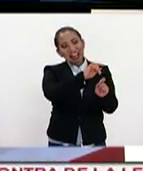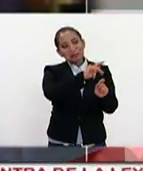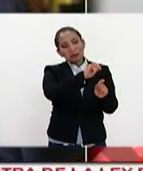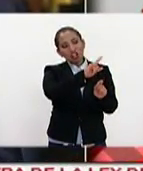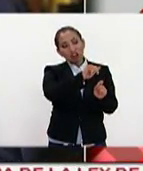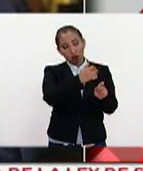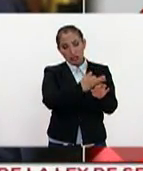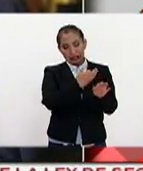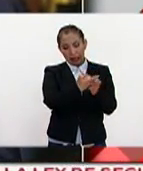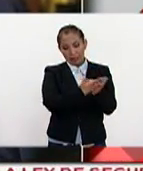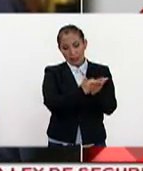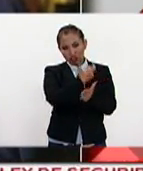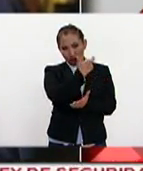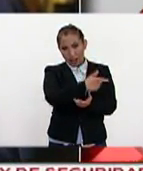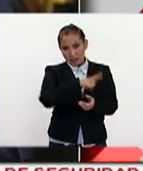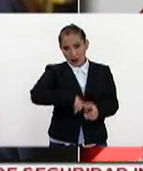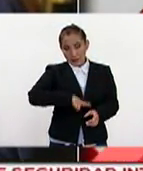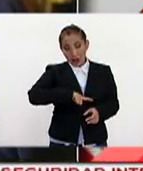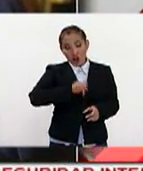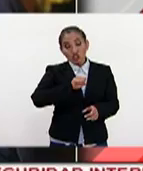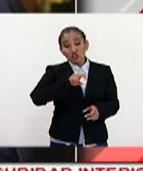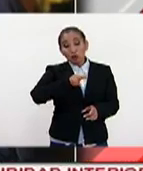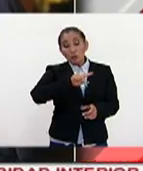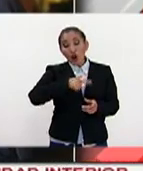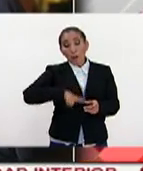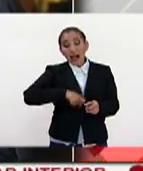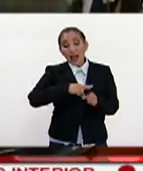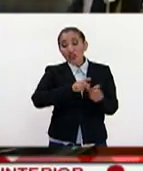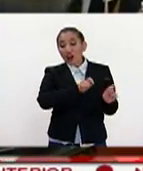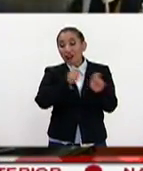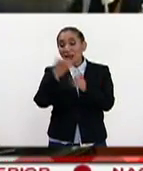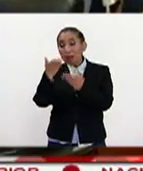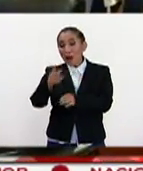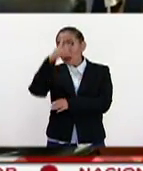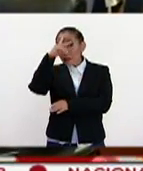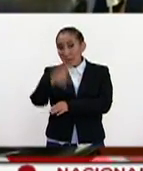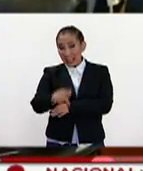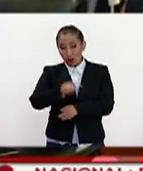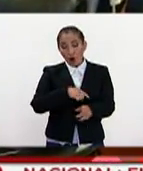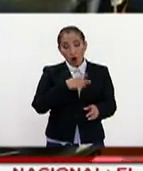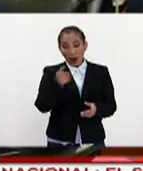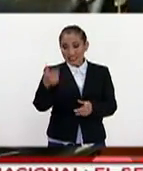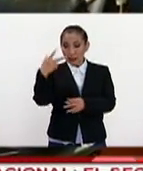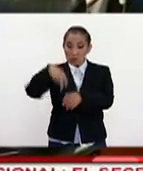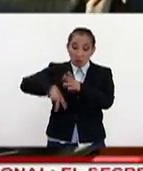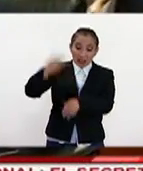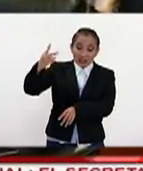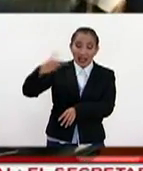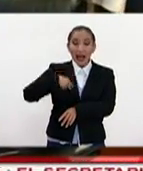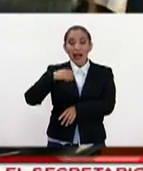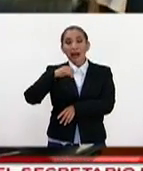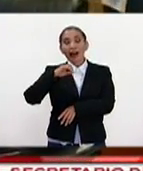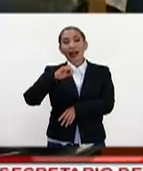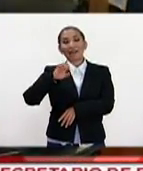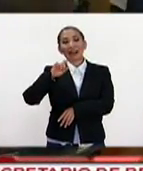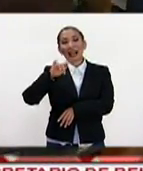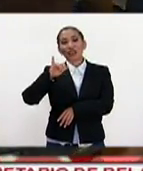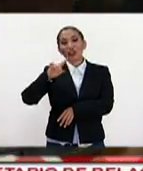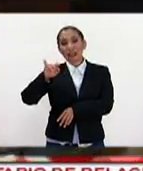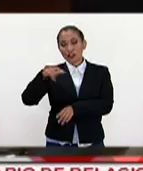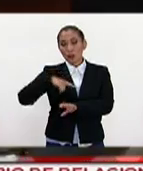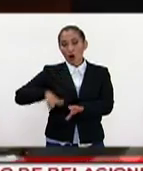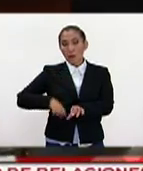Espinosa, actual tesorera de la Federación, como subgobernadora del Banco de México. El puesto quedó vacante cuando Alejandro Díaz asumió